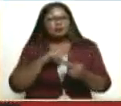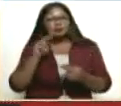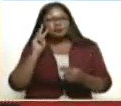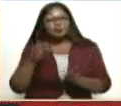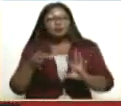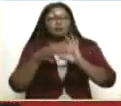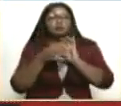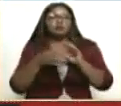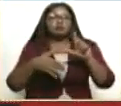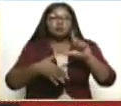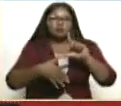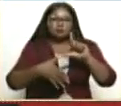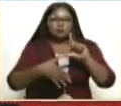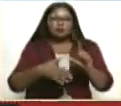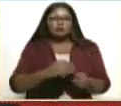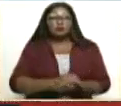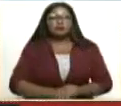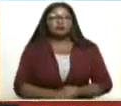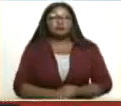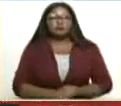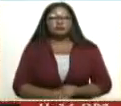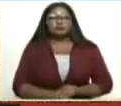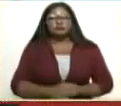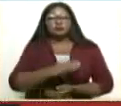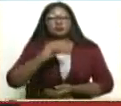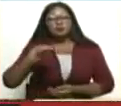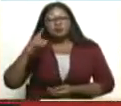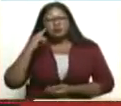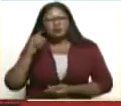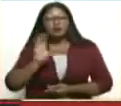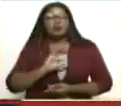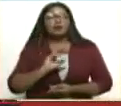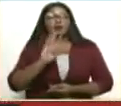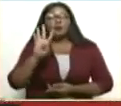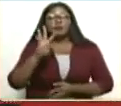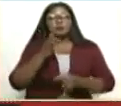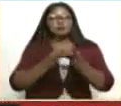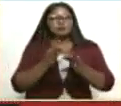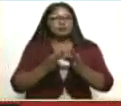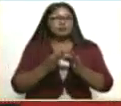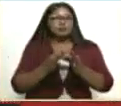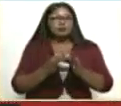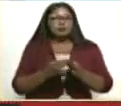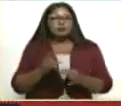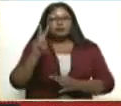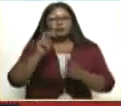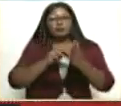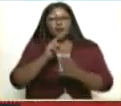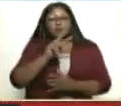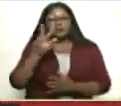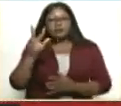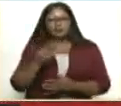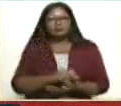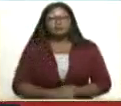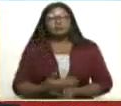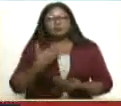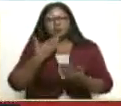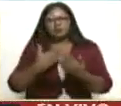Unión Latinoamericana y Caribeña. Caracas, 4 de septiembre del 2023.